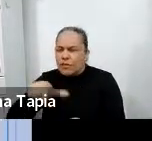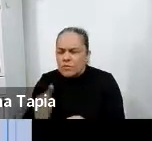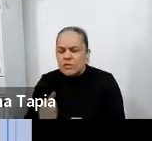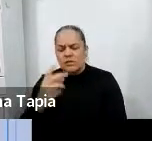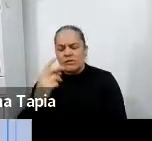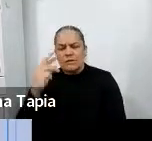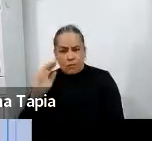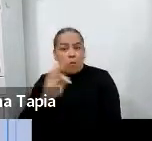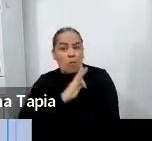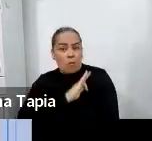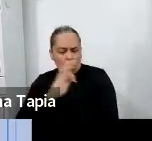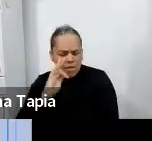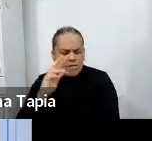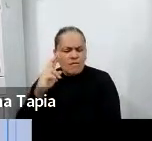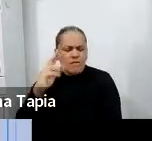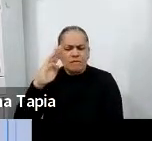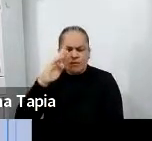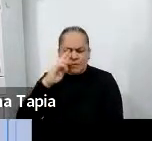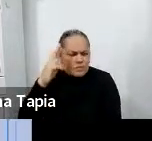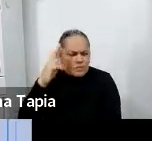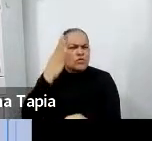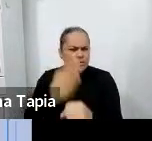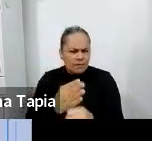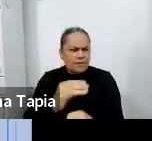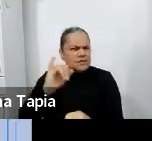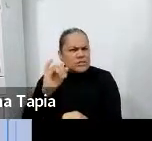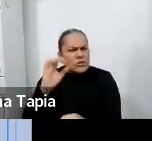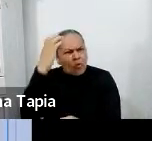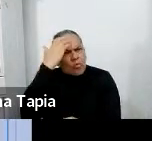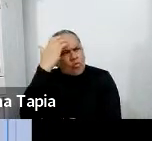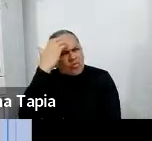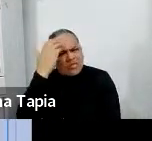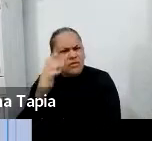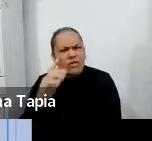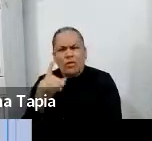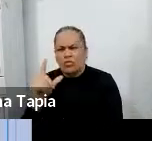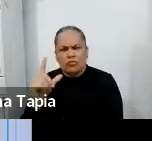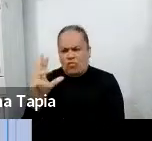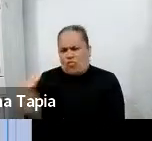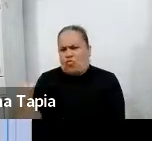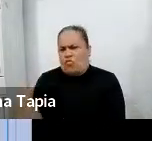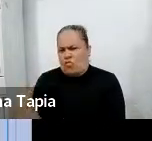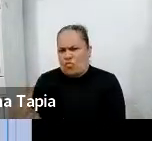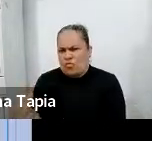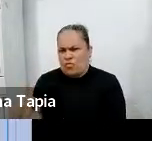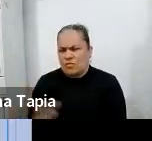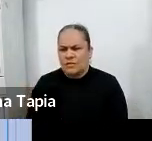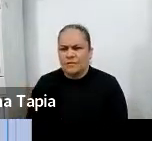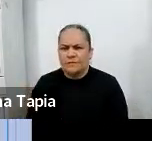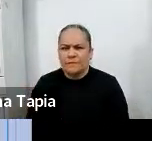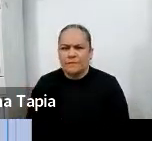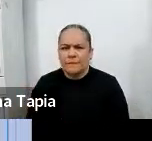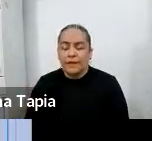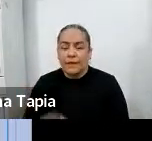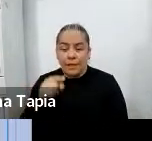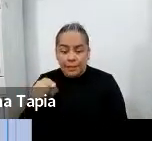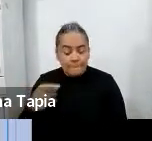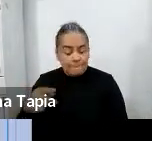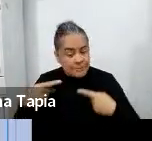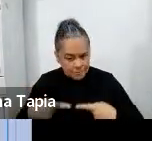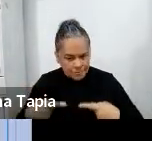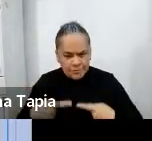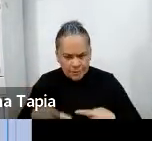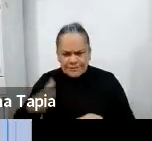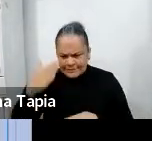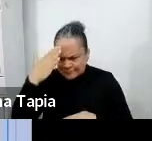cierto conocimiento de lo que le está pasando. Es decir, en el momento que el paciente sabe que está enfermo y que necesita un